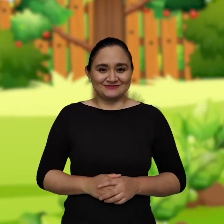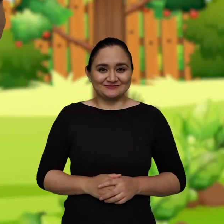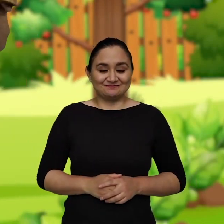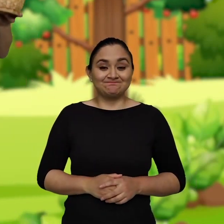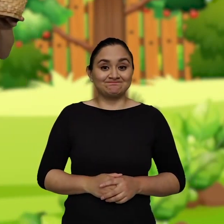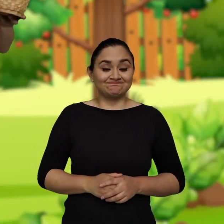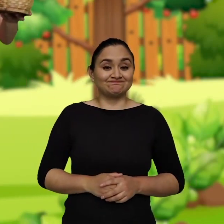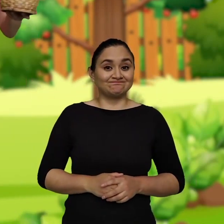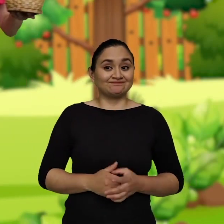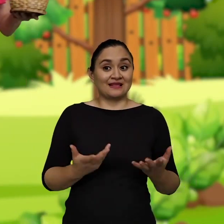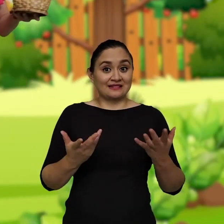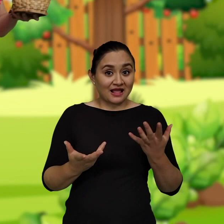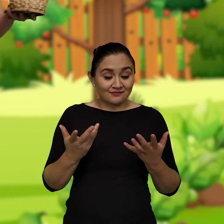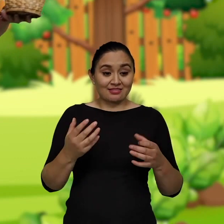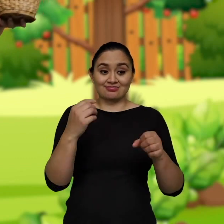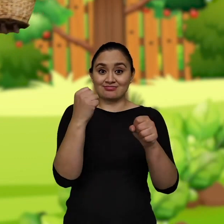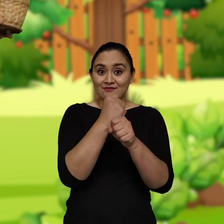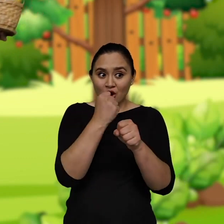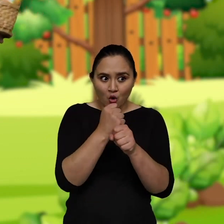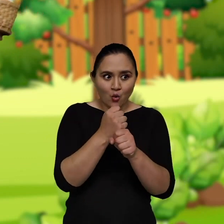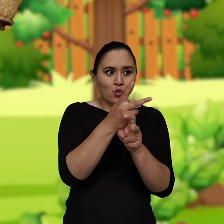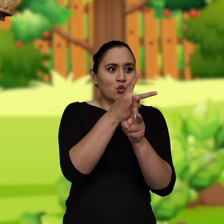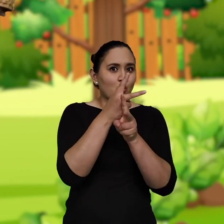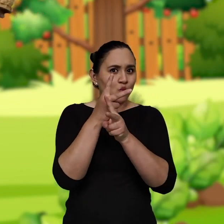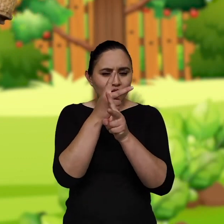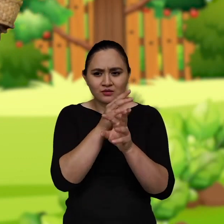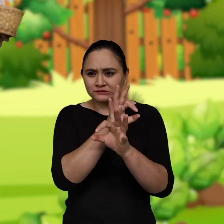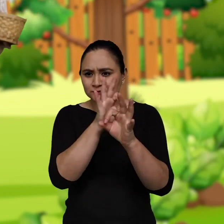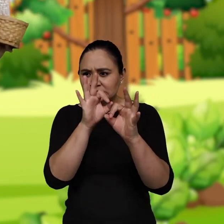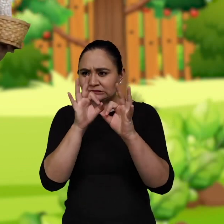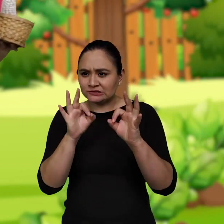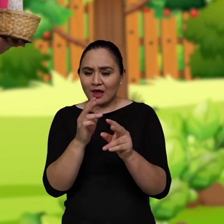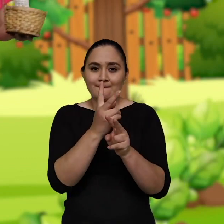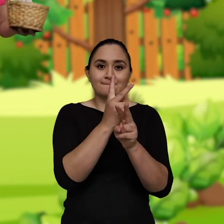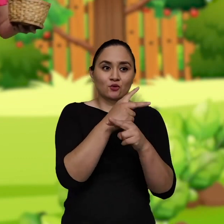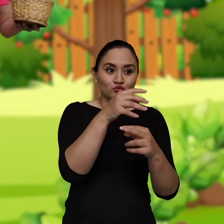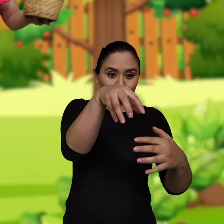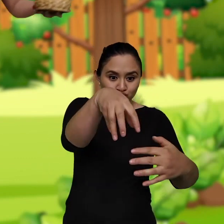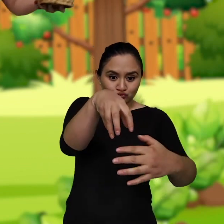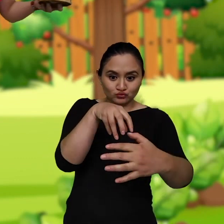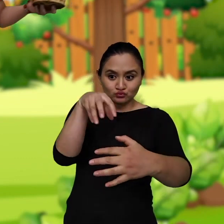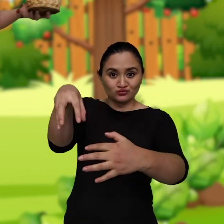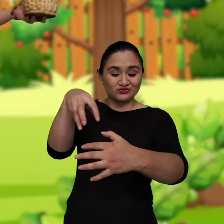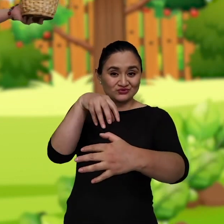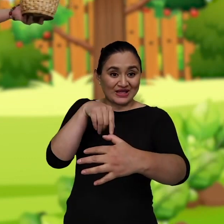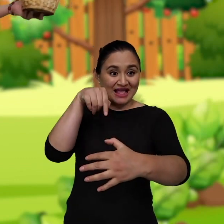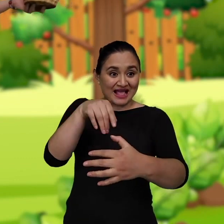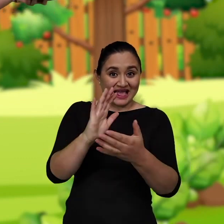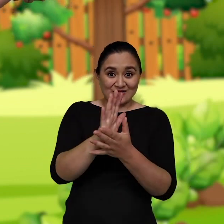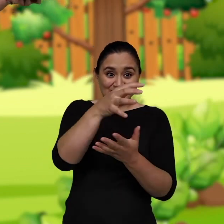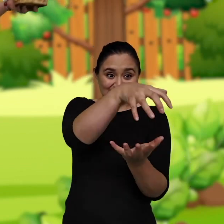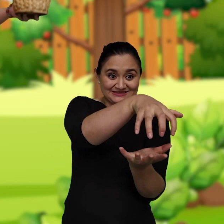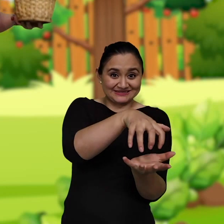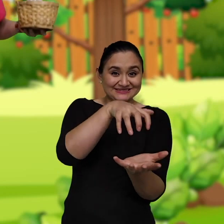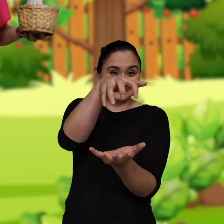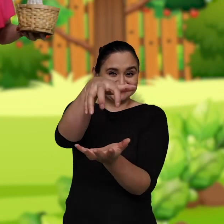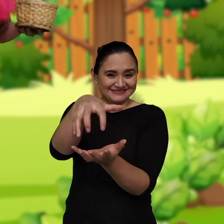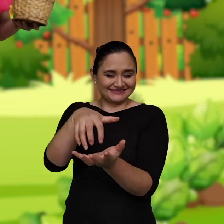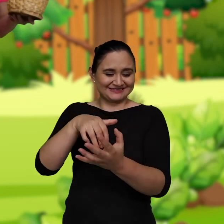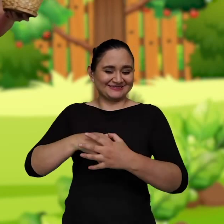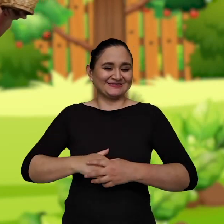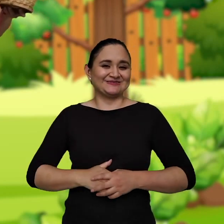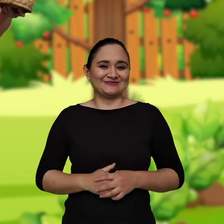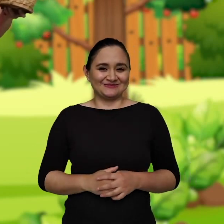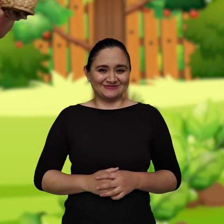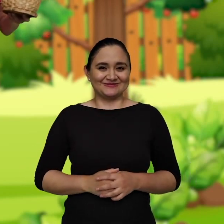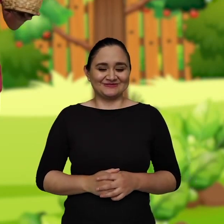Y trabajamos limpiando y cuidando los productos cosechados en nuestro huerto